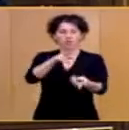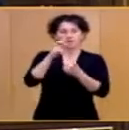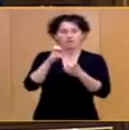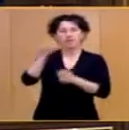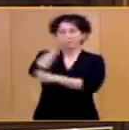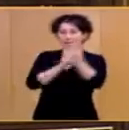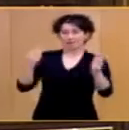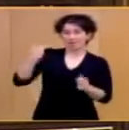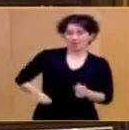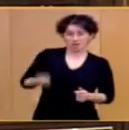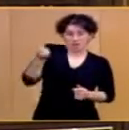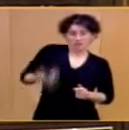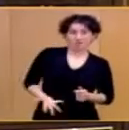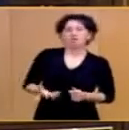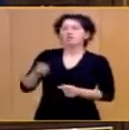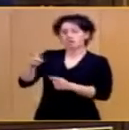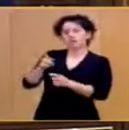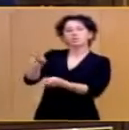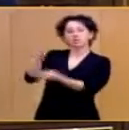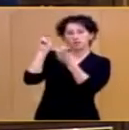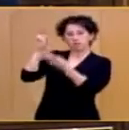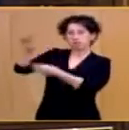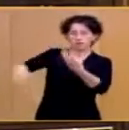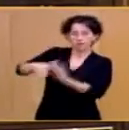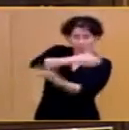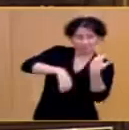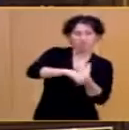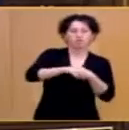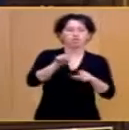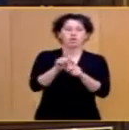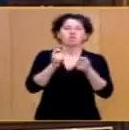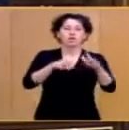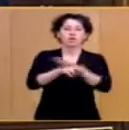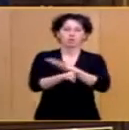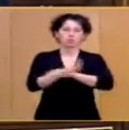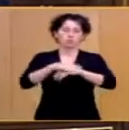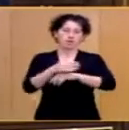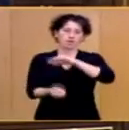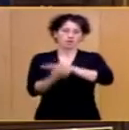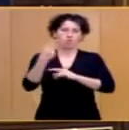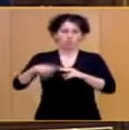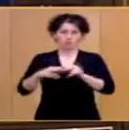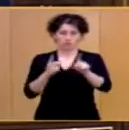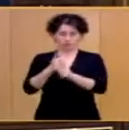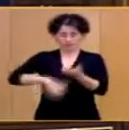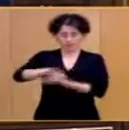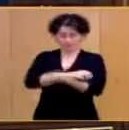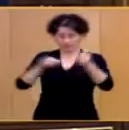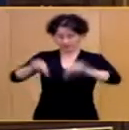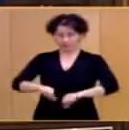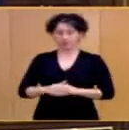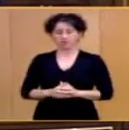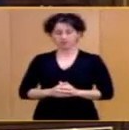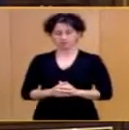fortunas para captar más recursos, para articular políticas públicas contra la crisis. En segundo lugar, es necesaria una reforma